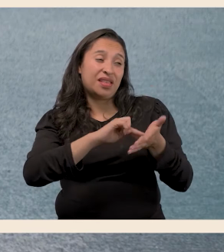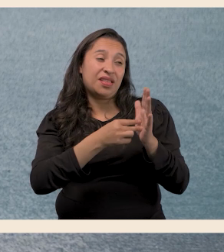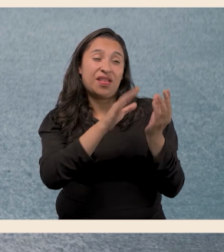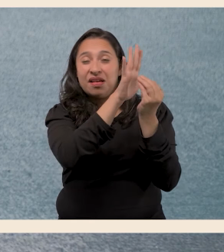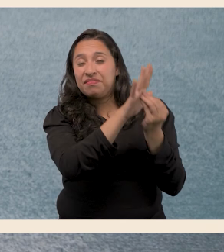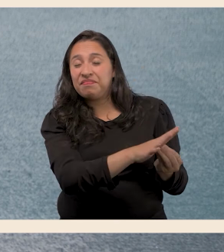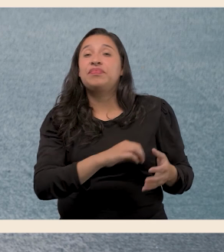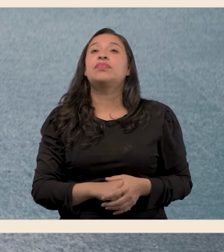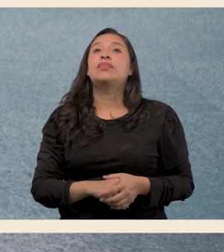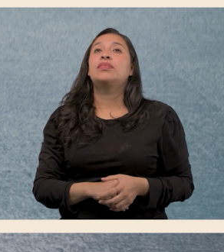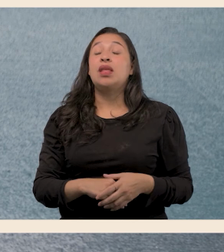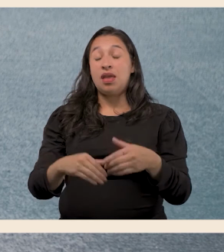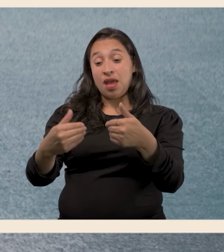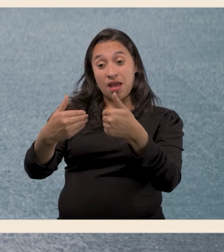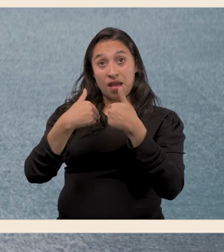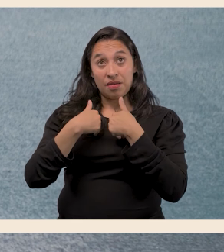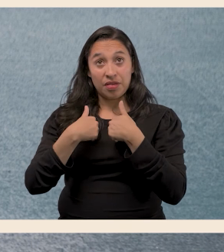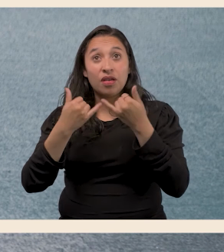Hoy en día, ¿qué me está tocando?